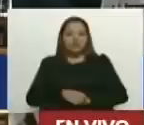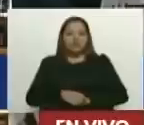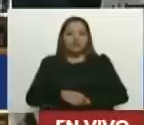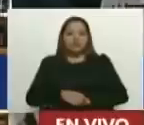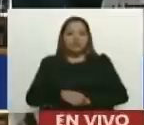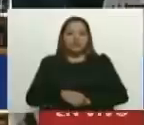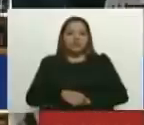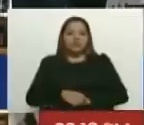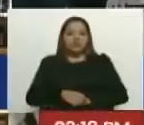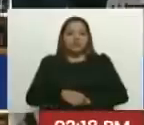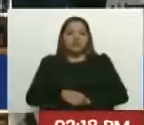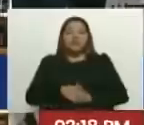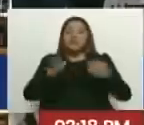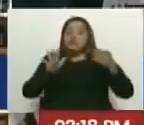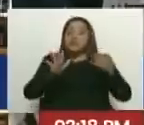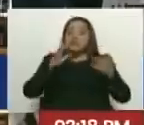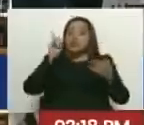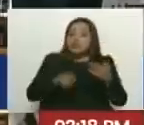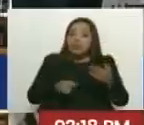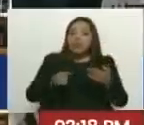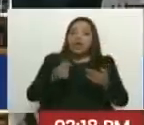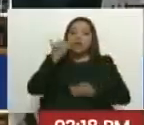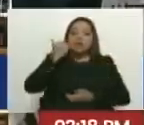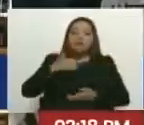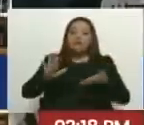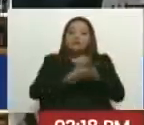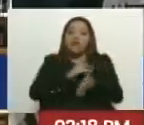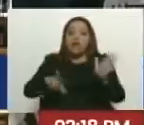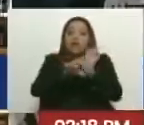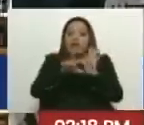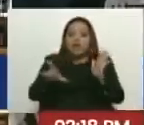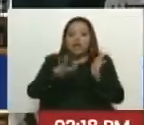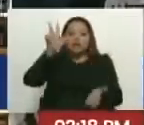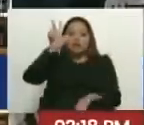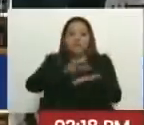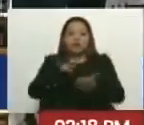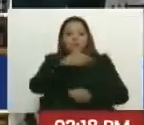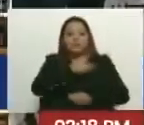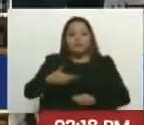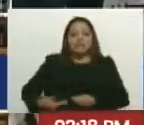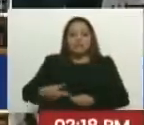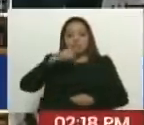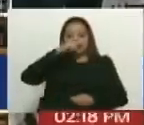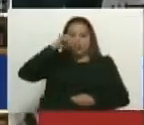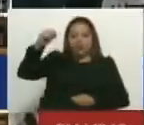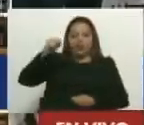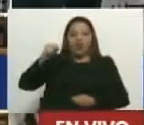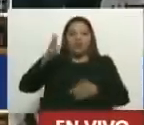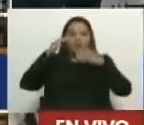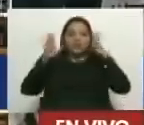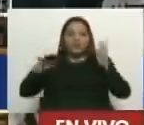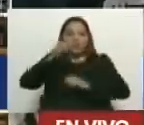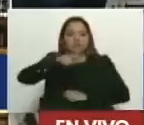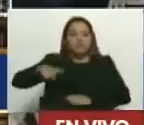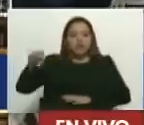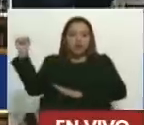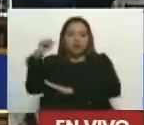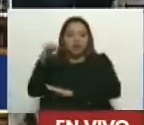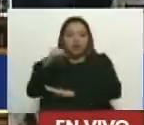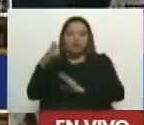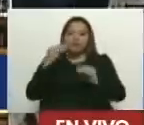Ley de Atención Integral que fue aprobada por la Asamblea Nacional y fue promulgada por el presidente Nicolás Maduro. Muchísimas gracias al Poder Ciudadano,